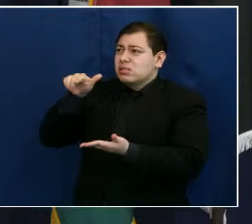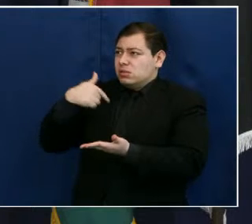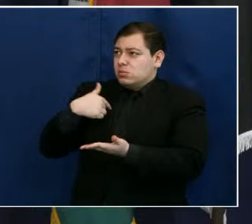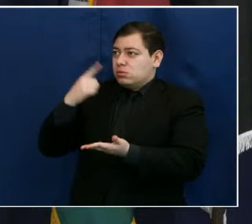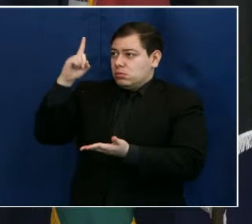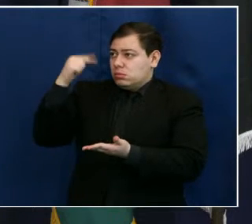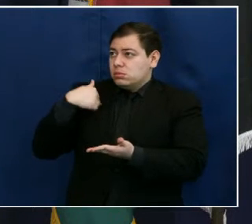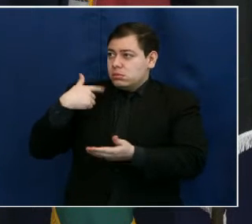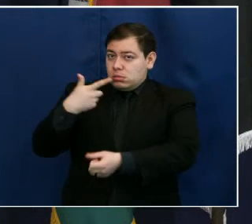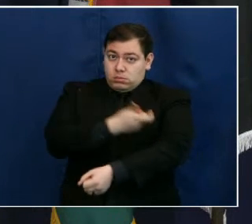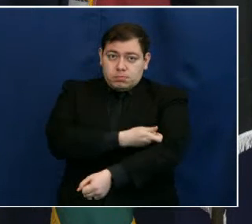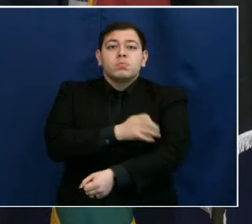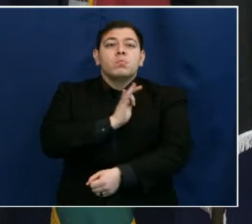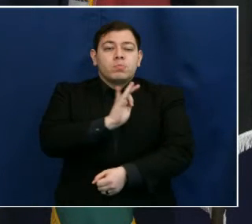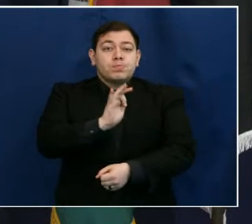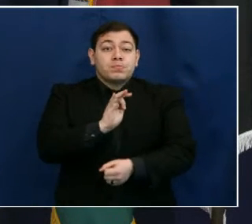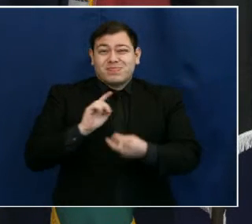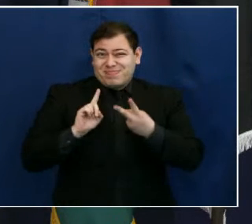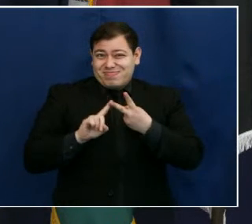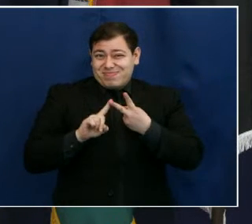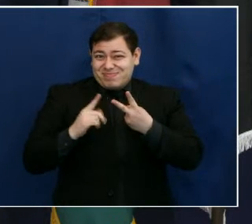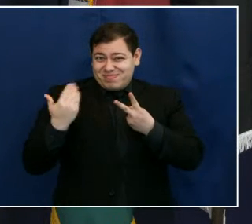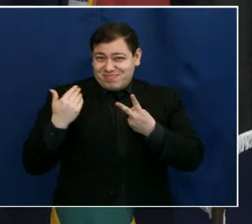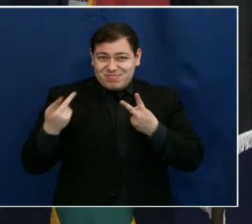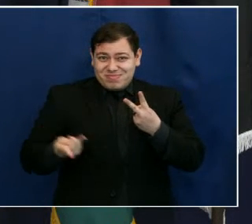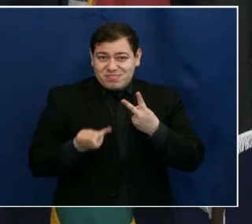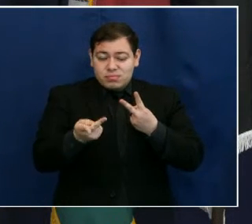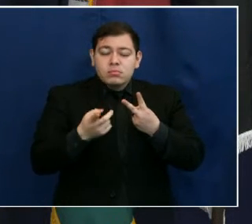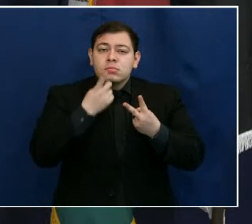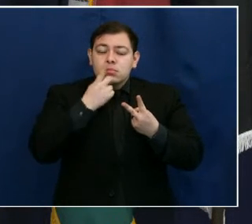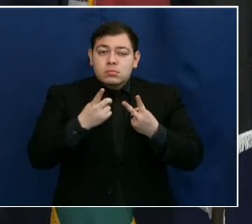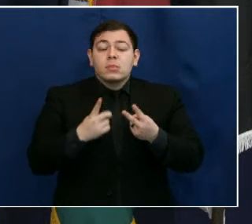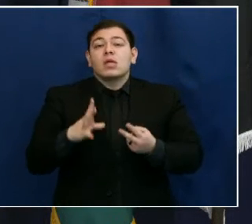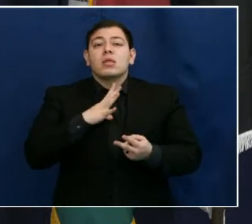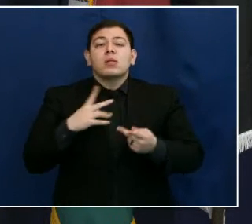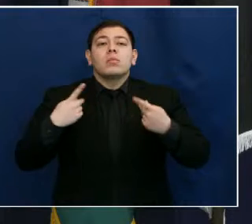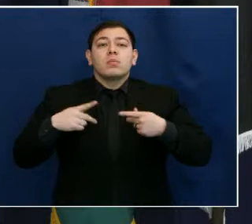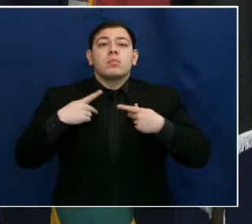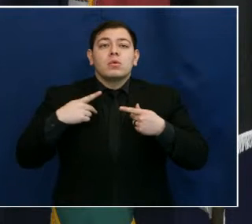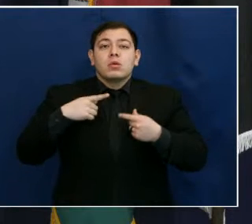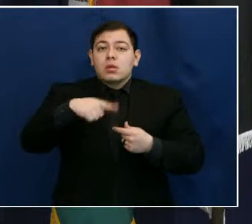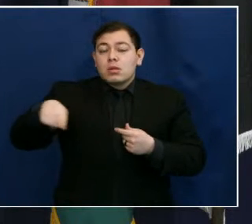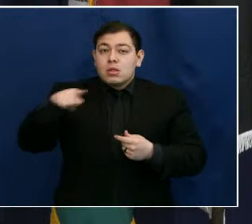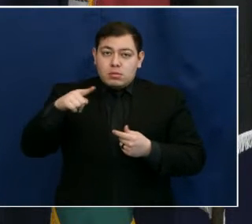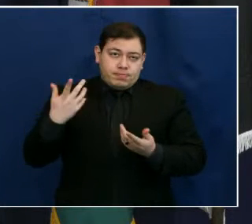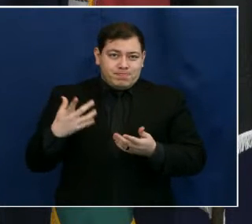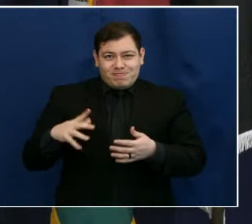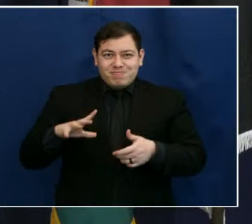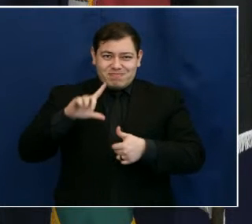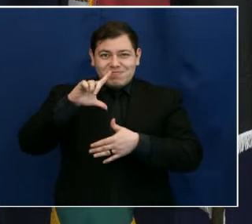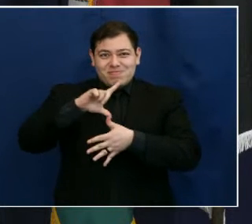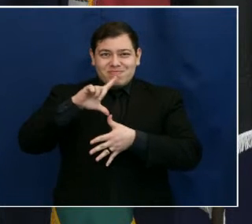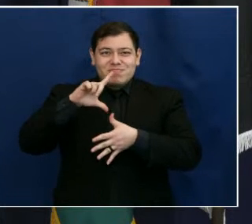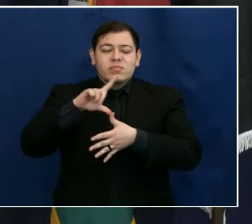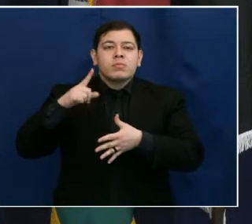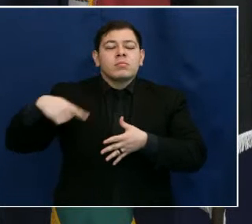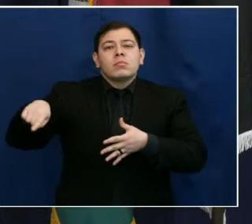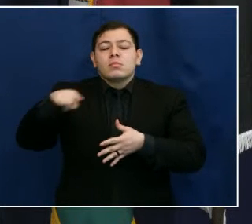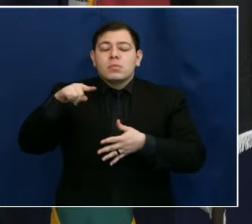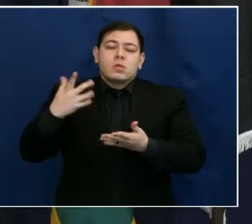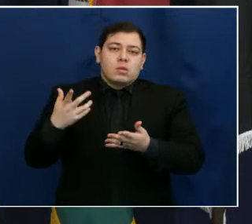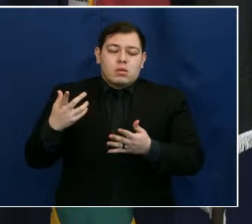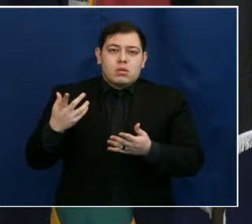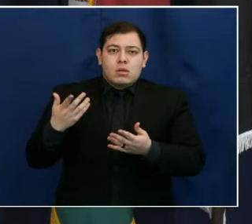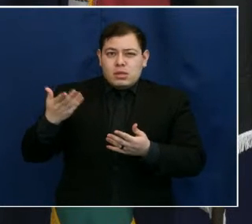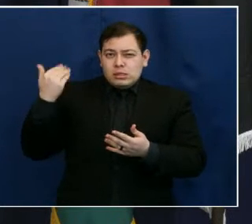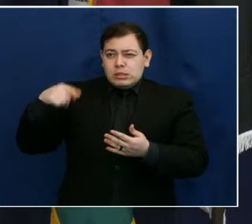acceso. La segunda pregunta es específicamente con las personas de la tercera edad de la comunidad latina y quieren saber qué es lo que estamos